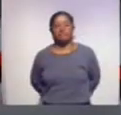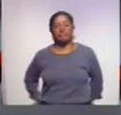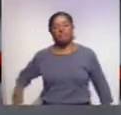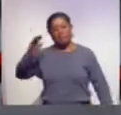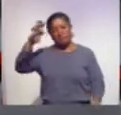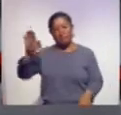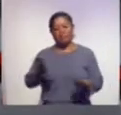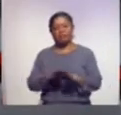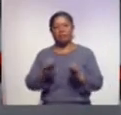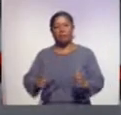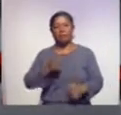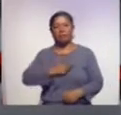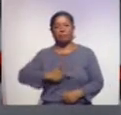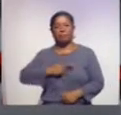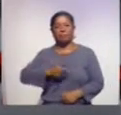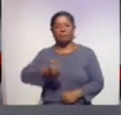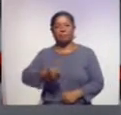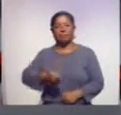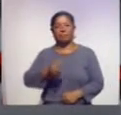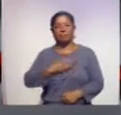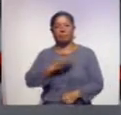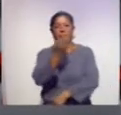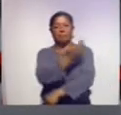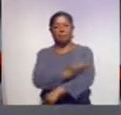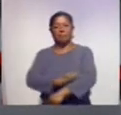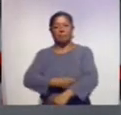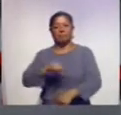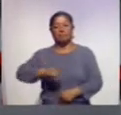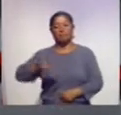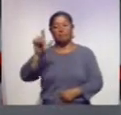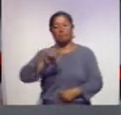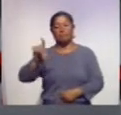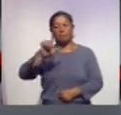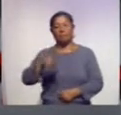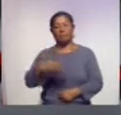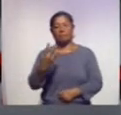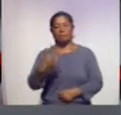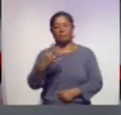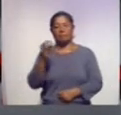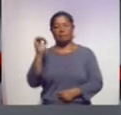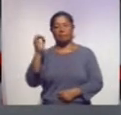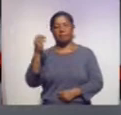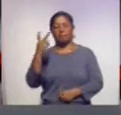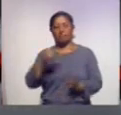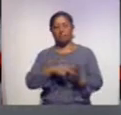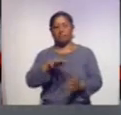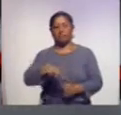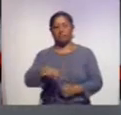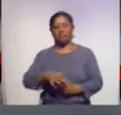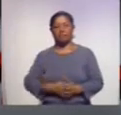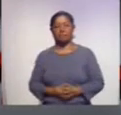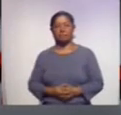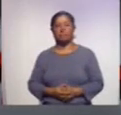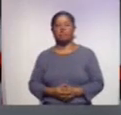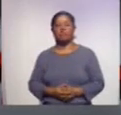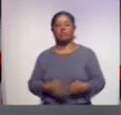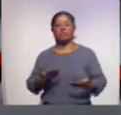Hola, ¿qué tal? ¿Cómo está? Qué gusto saludarle. Muy buenas tardes. Es lunes 14 de octubre de 2019 y